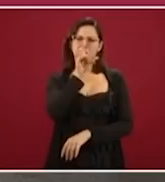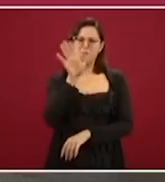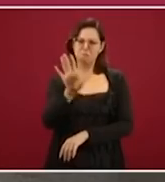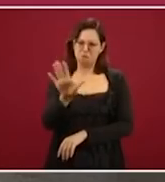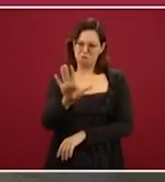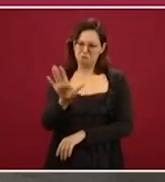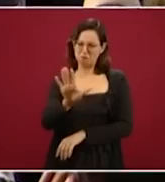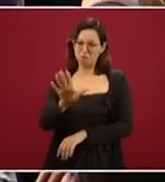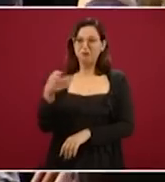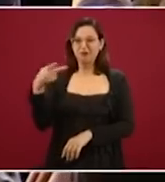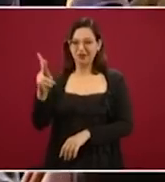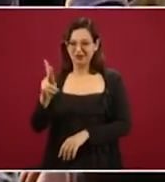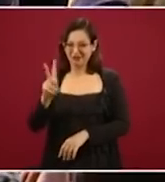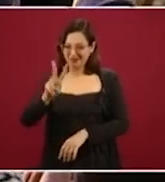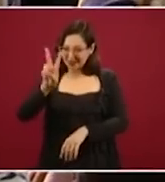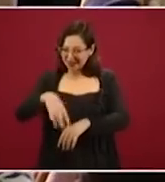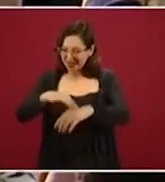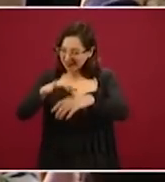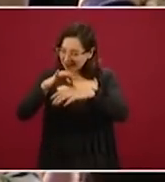esto.